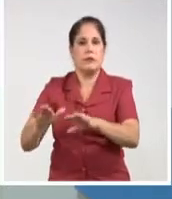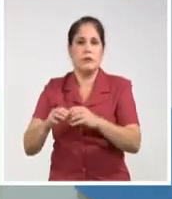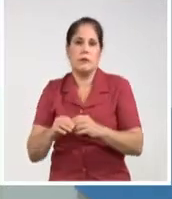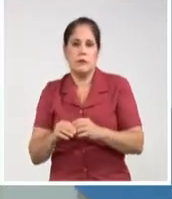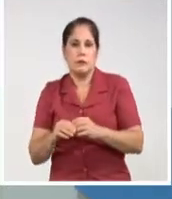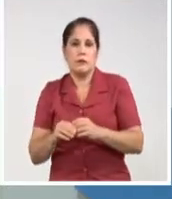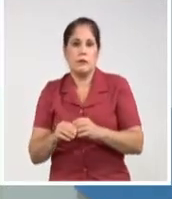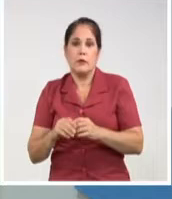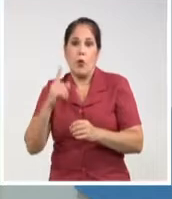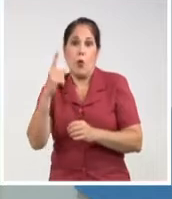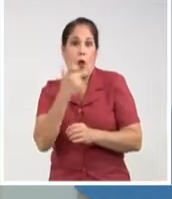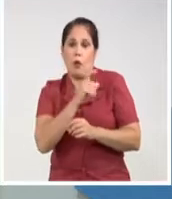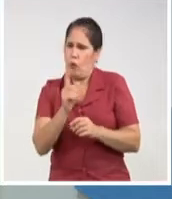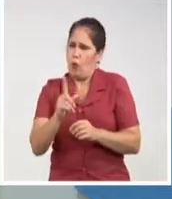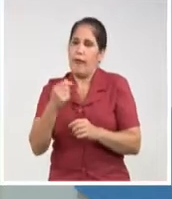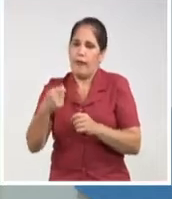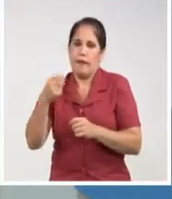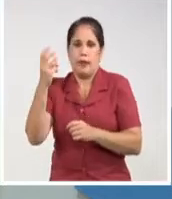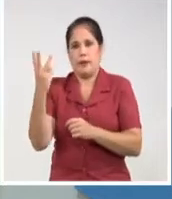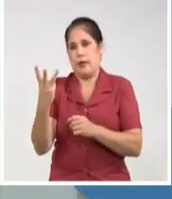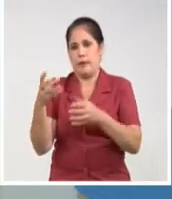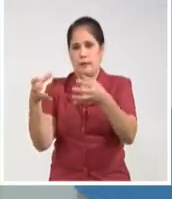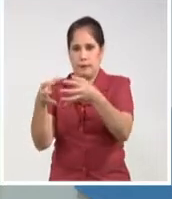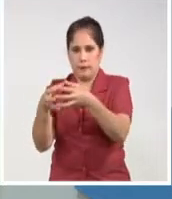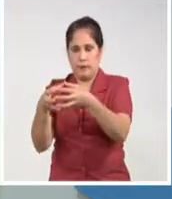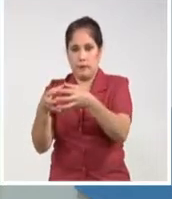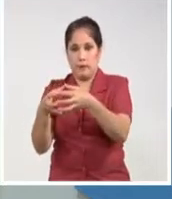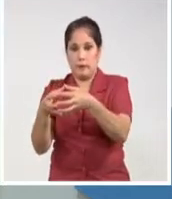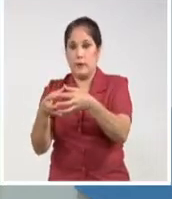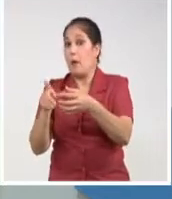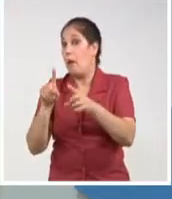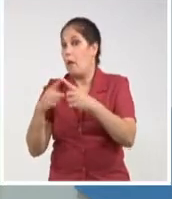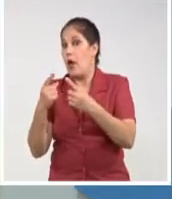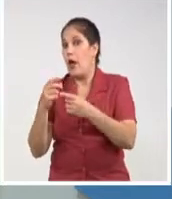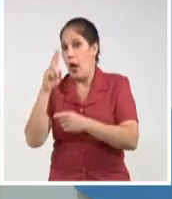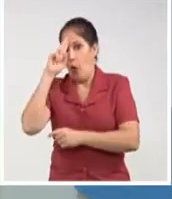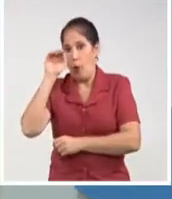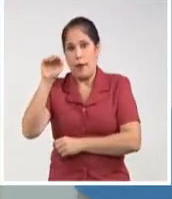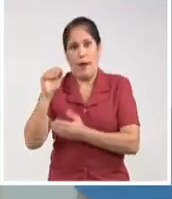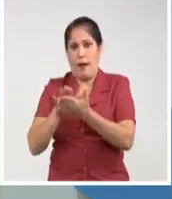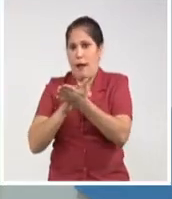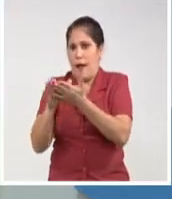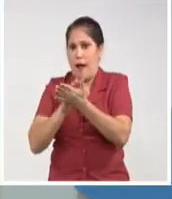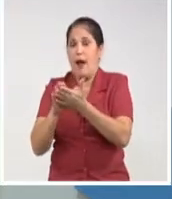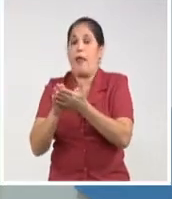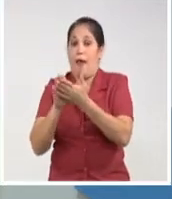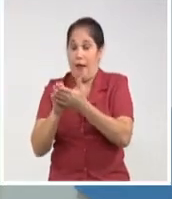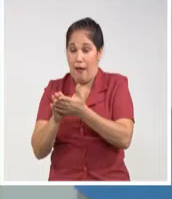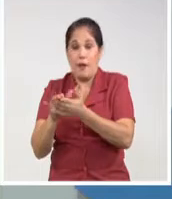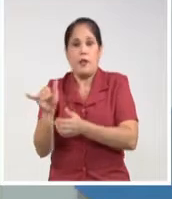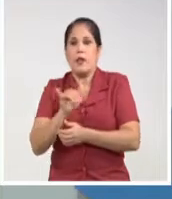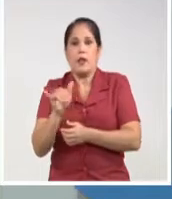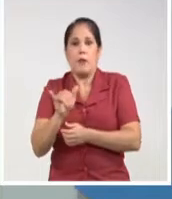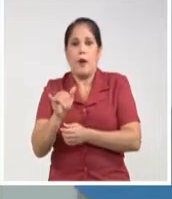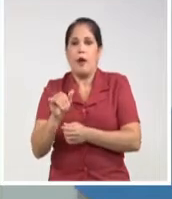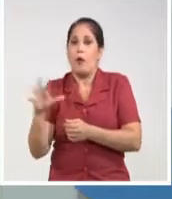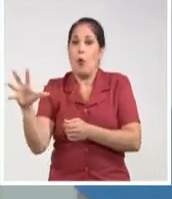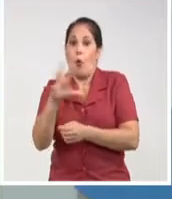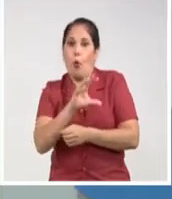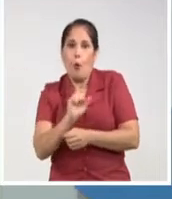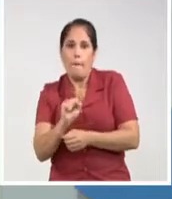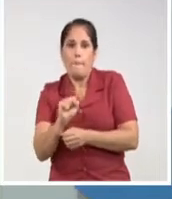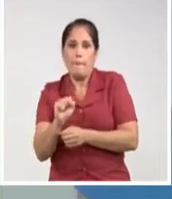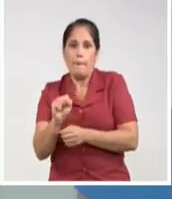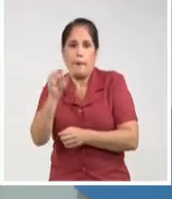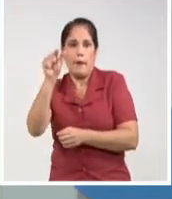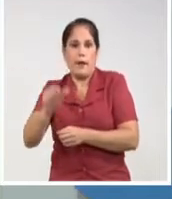en lugar de una dosis de la vacuna. En fin, transitaría igual que las personas sanas, con un esquema completo de sus 3